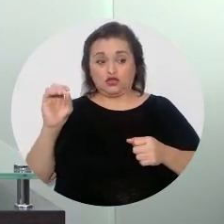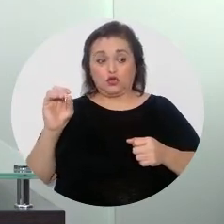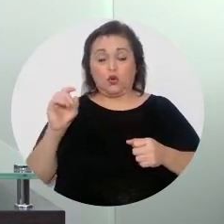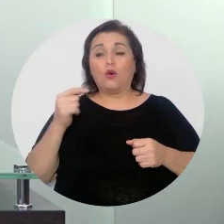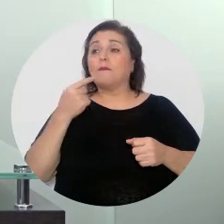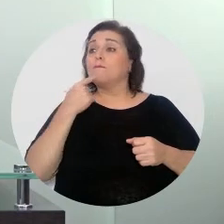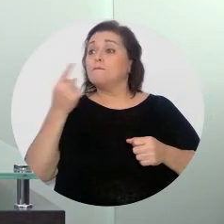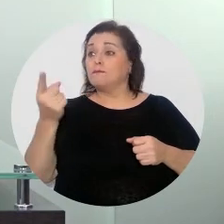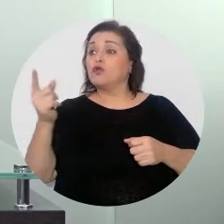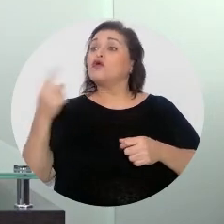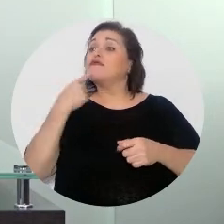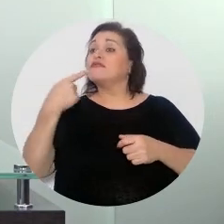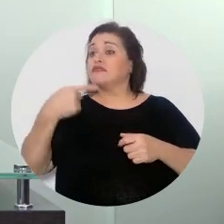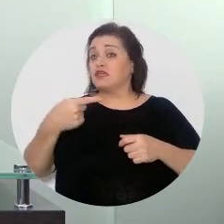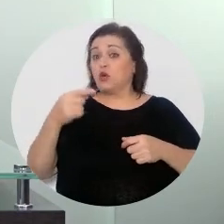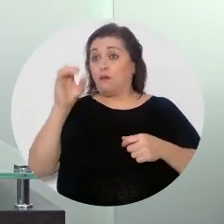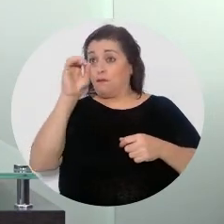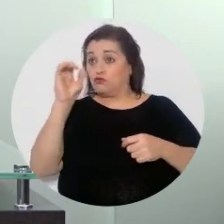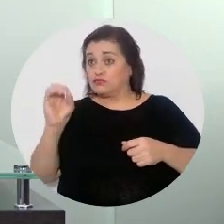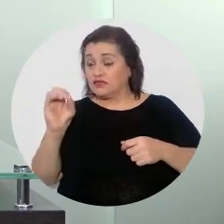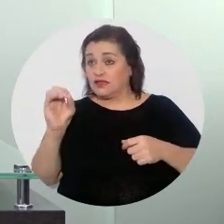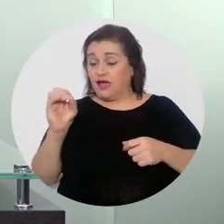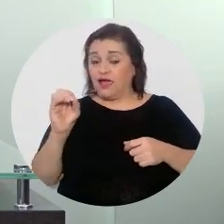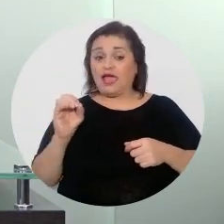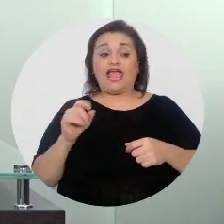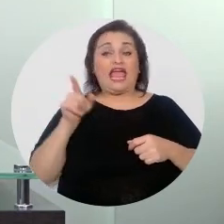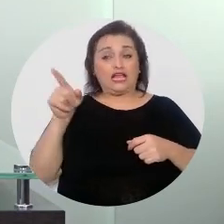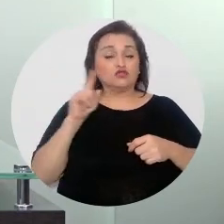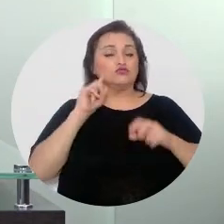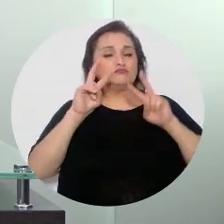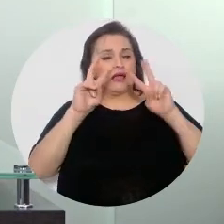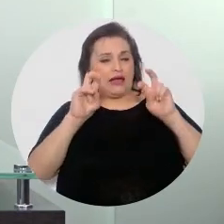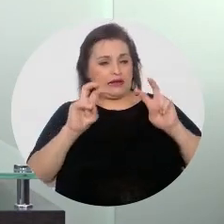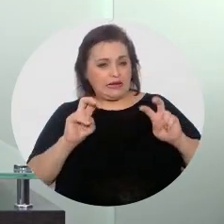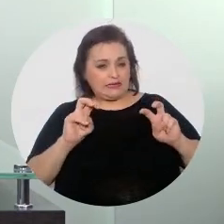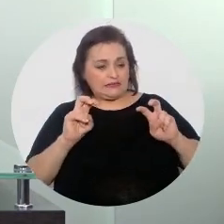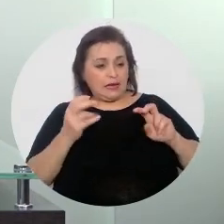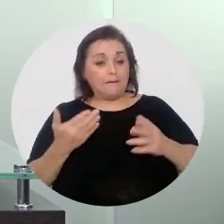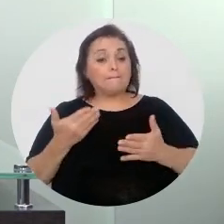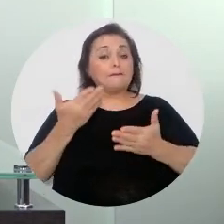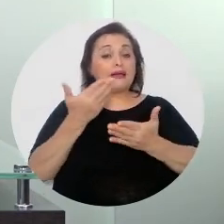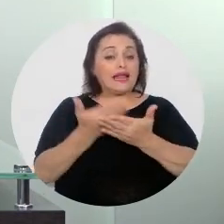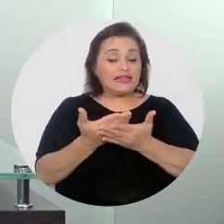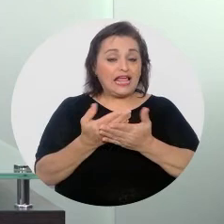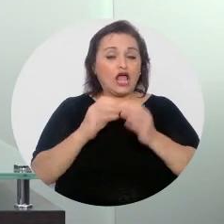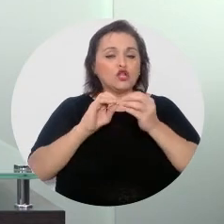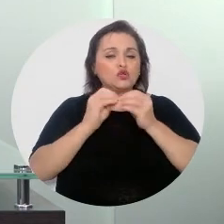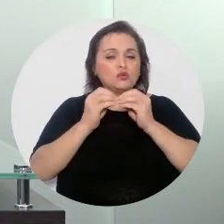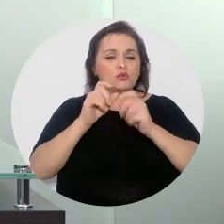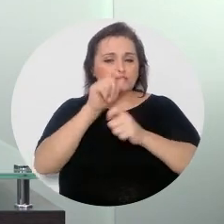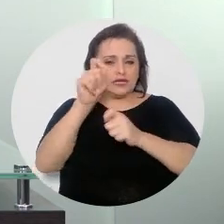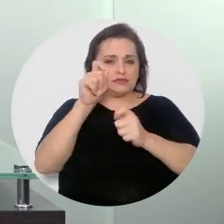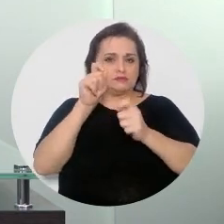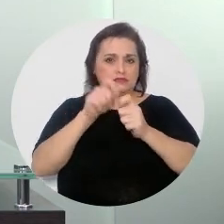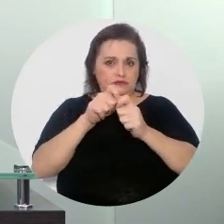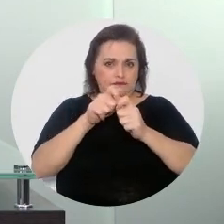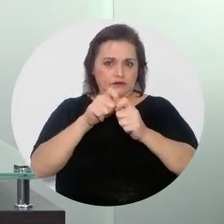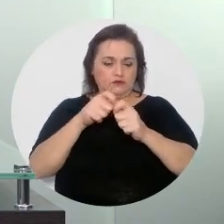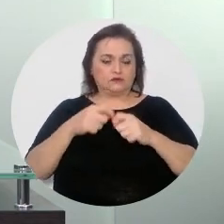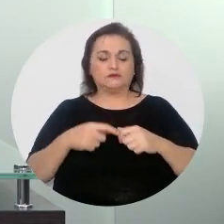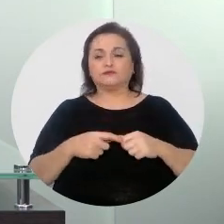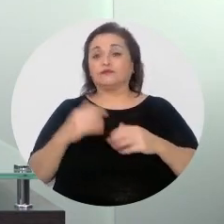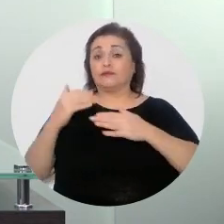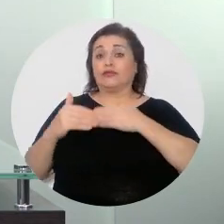0.11% en el caso de que haya un transitorio por este porcentaje y ya lo plantea en números específicos.